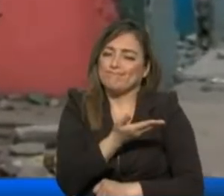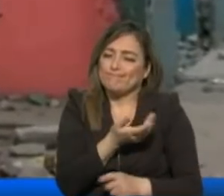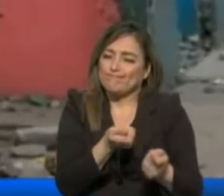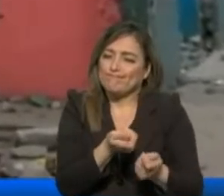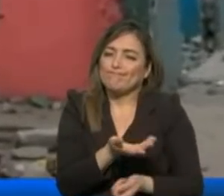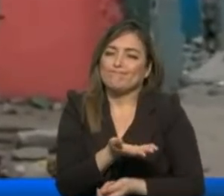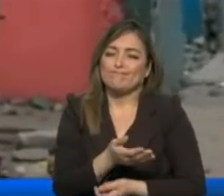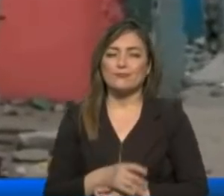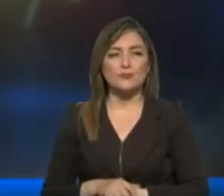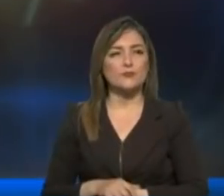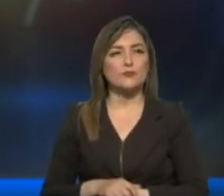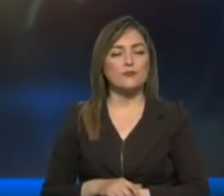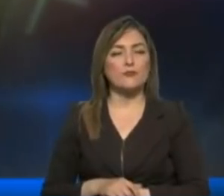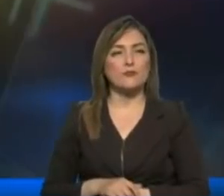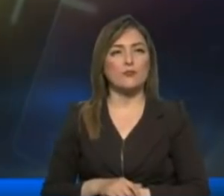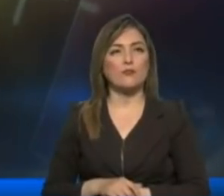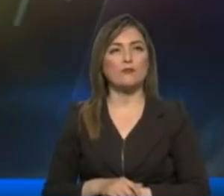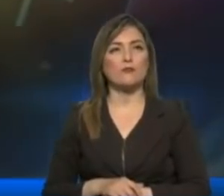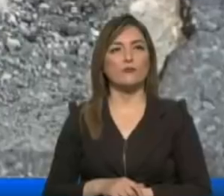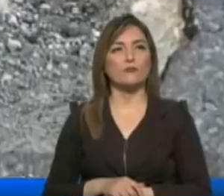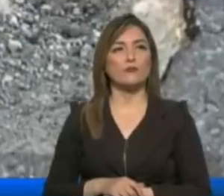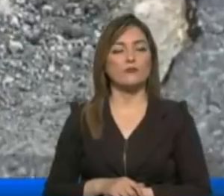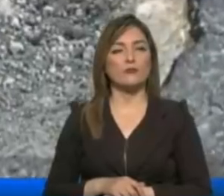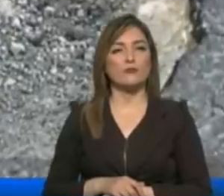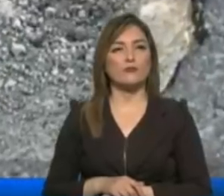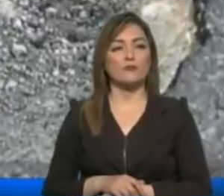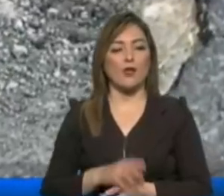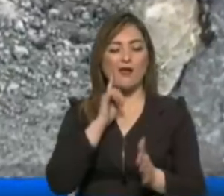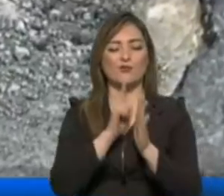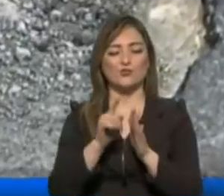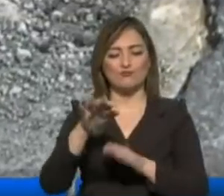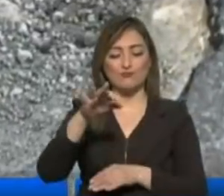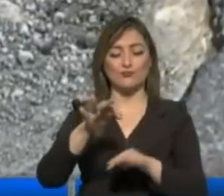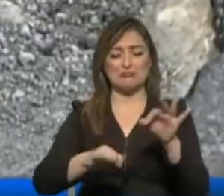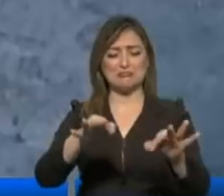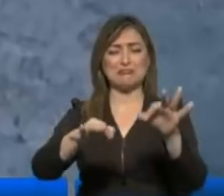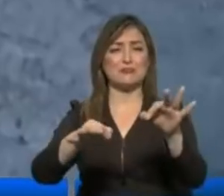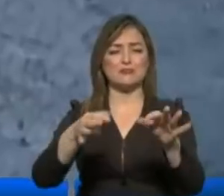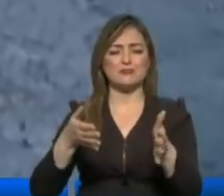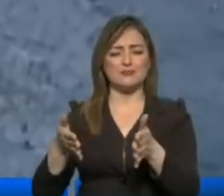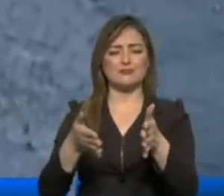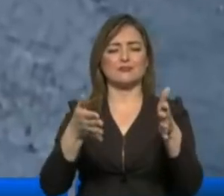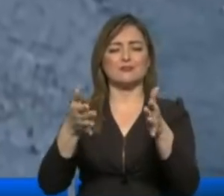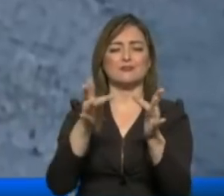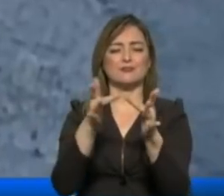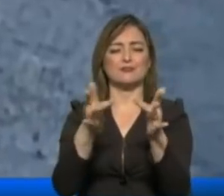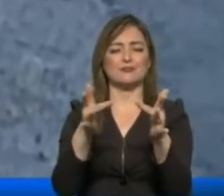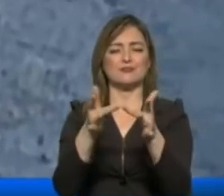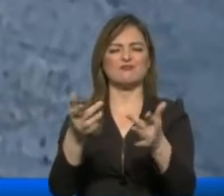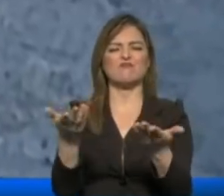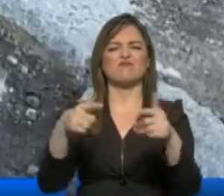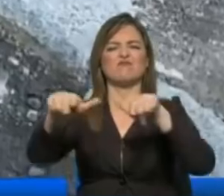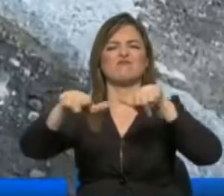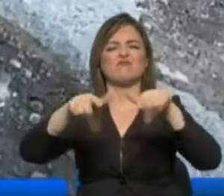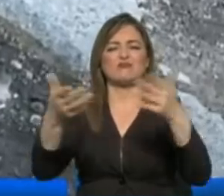que intervengan en este lugar. Una nueva denuncia de una calle en mal estado es reportada a través de nuestras líneas de contacto. Esta